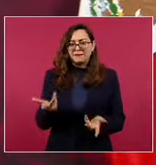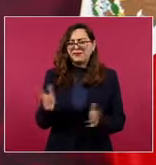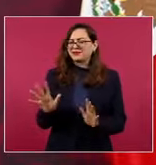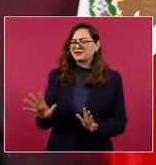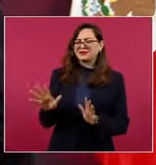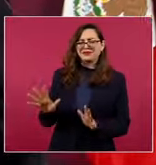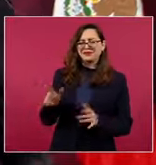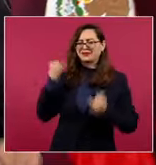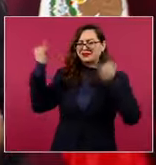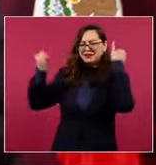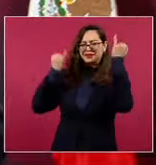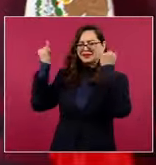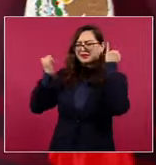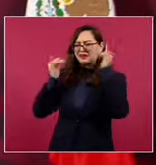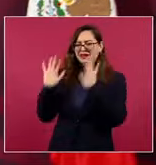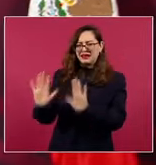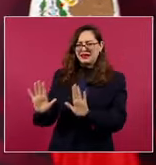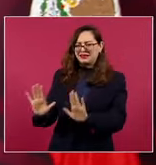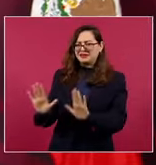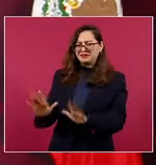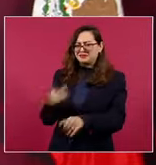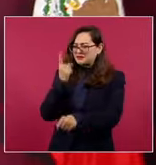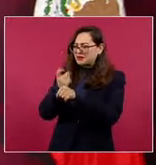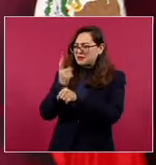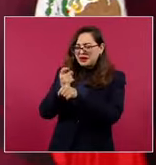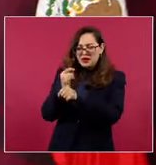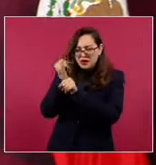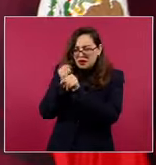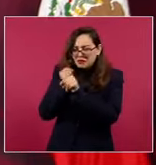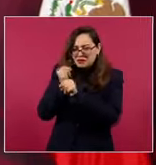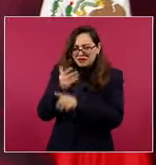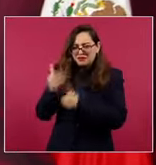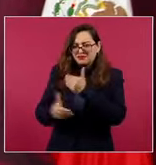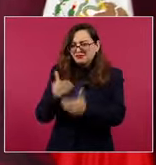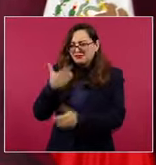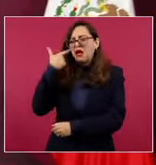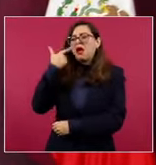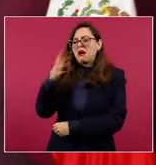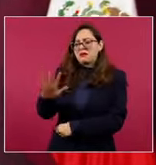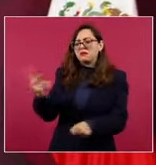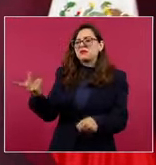que se resuelva, o sea,